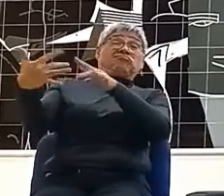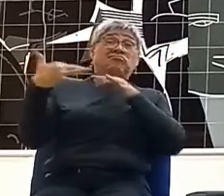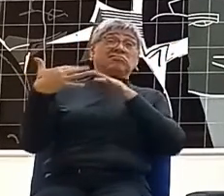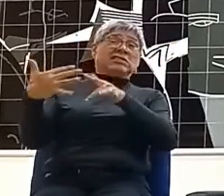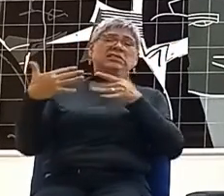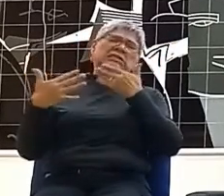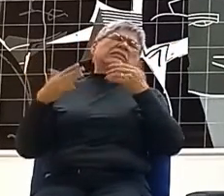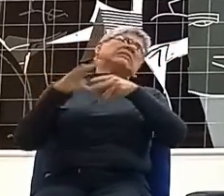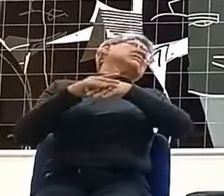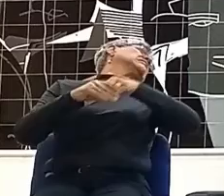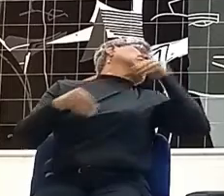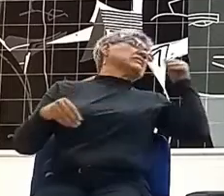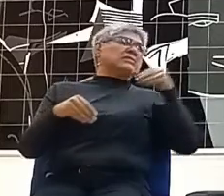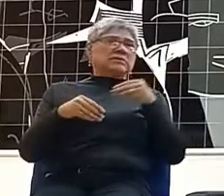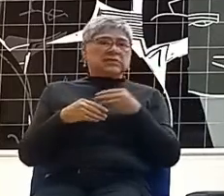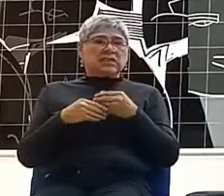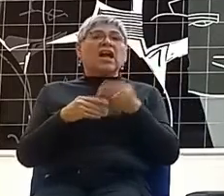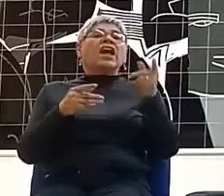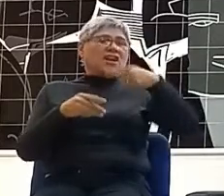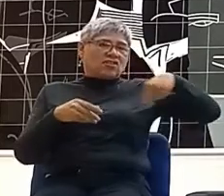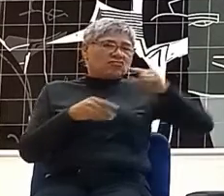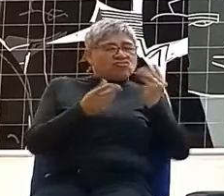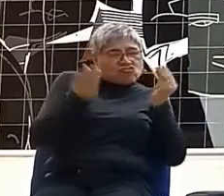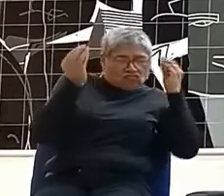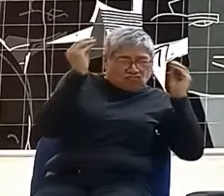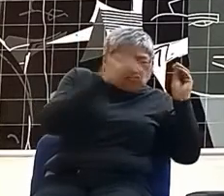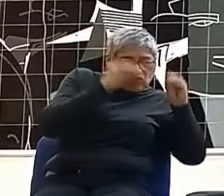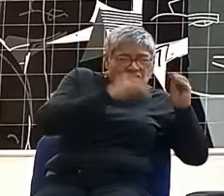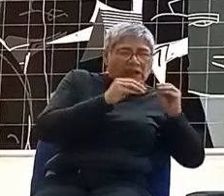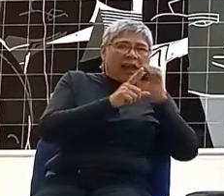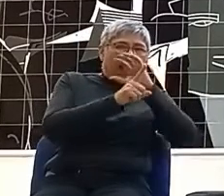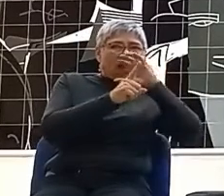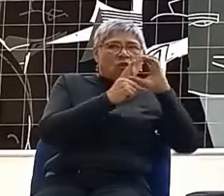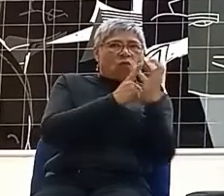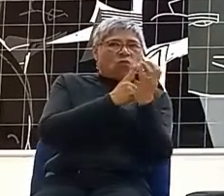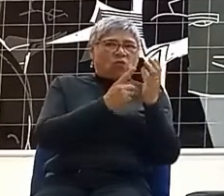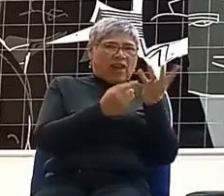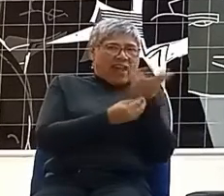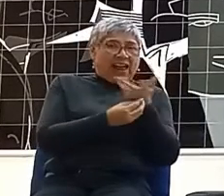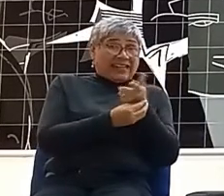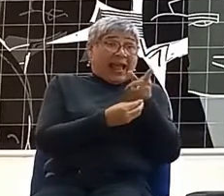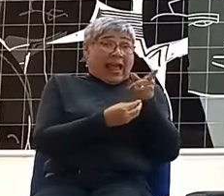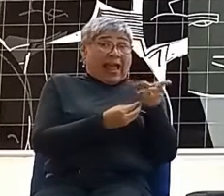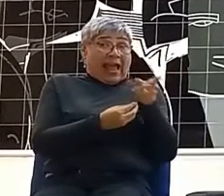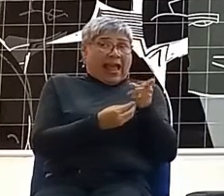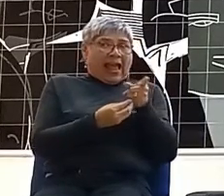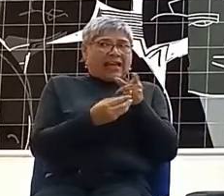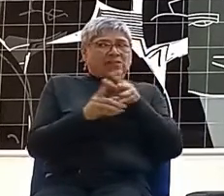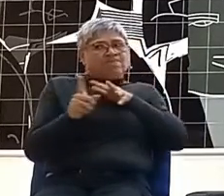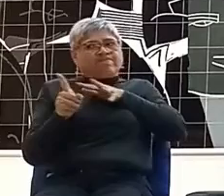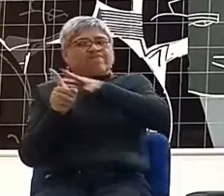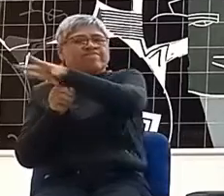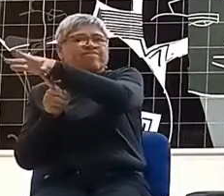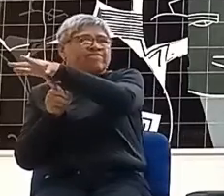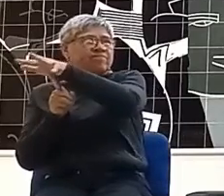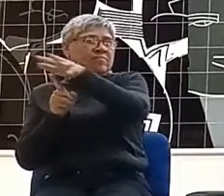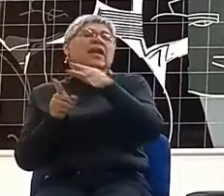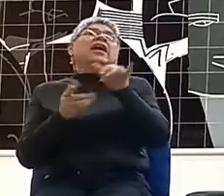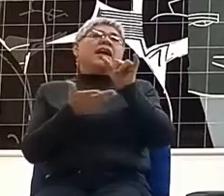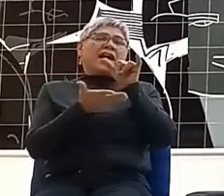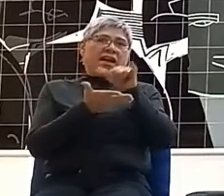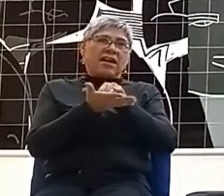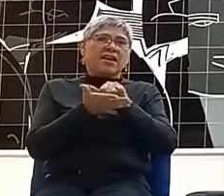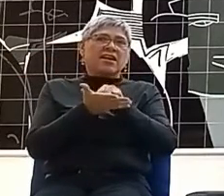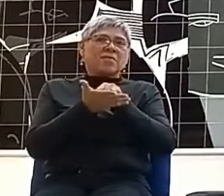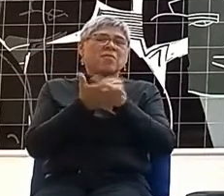A mí me parece que ese Magazine Cultural de las Artes cumplió un papel muy interesante en ese momento, y fue